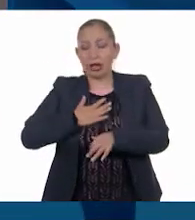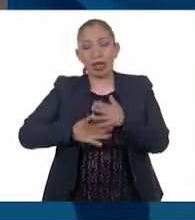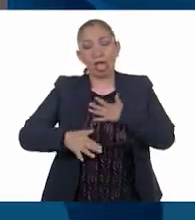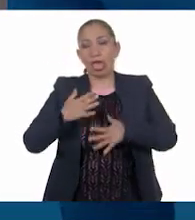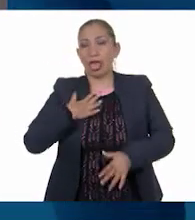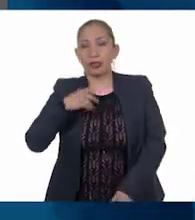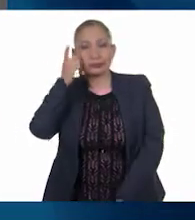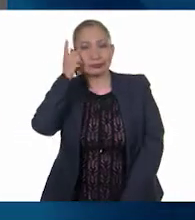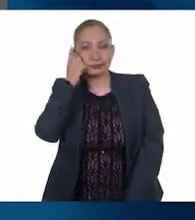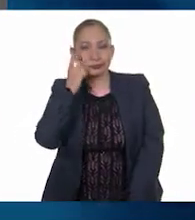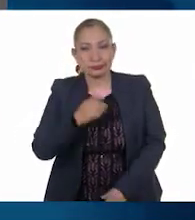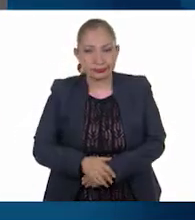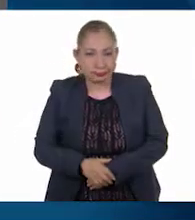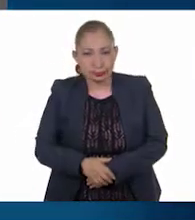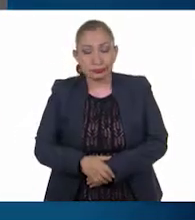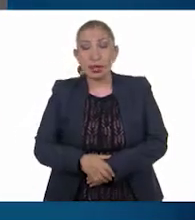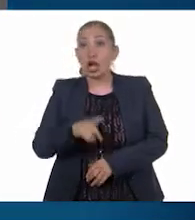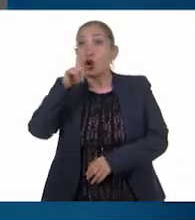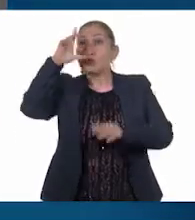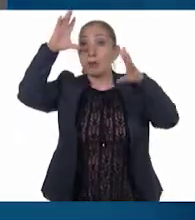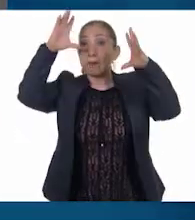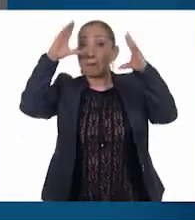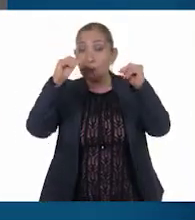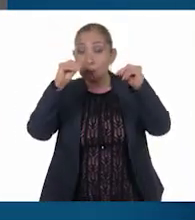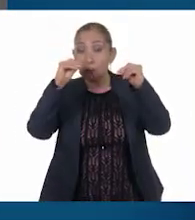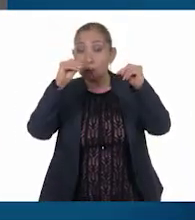tengo mucho sueño. Apagó la luz,